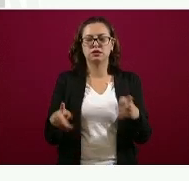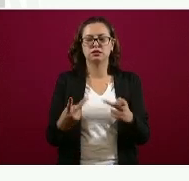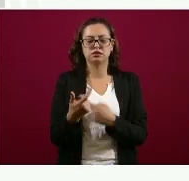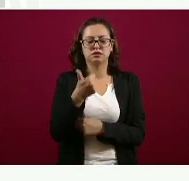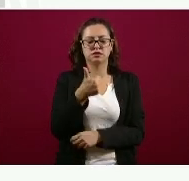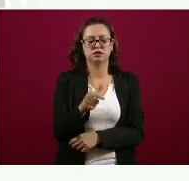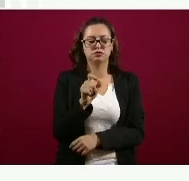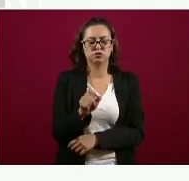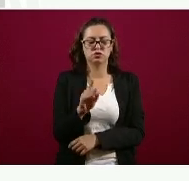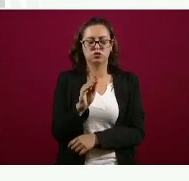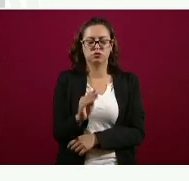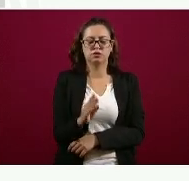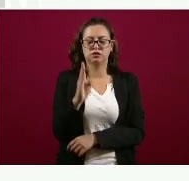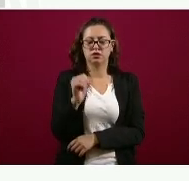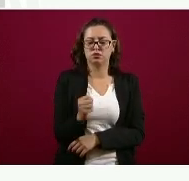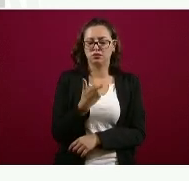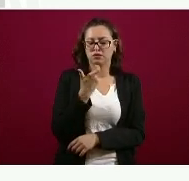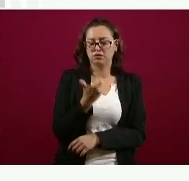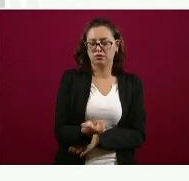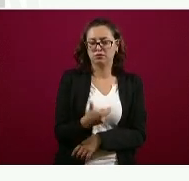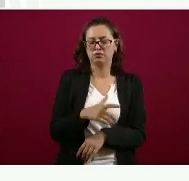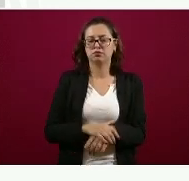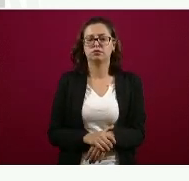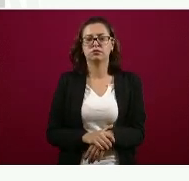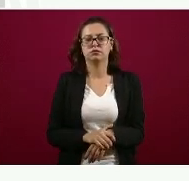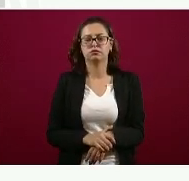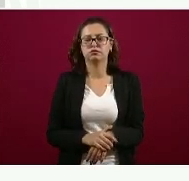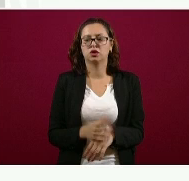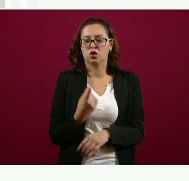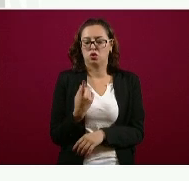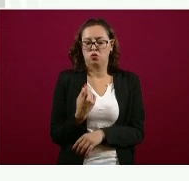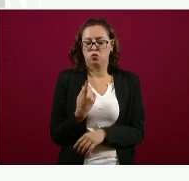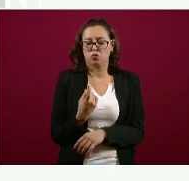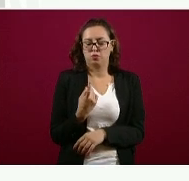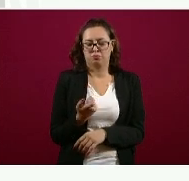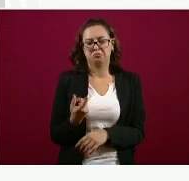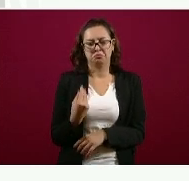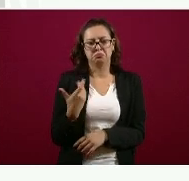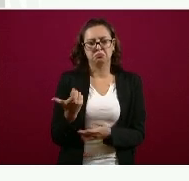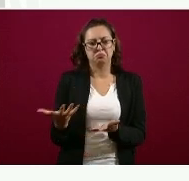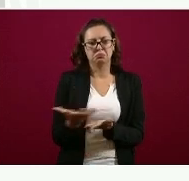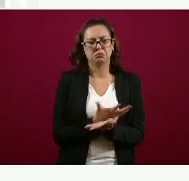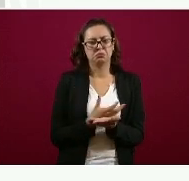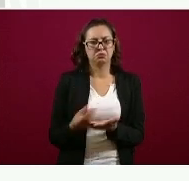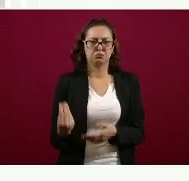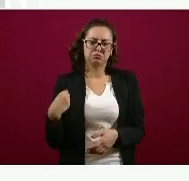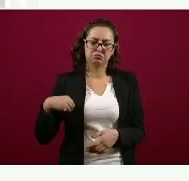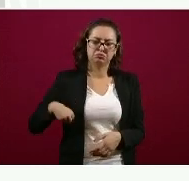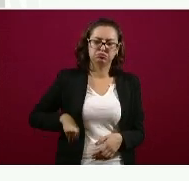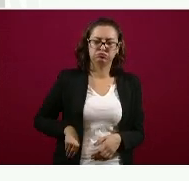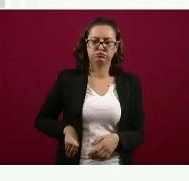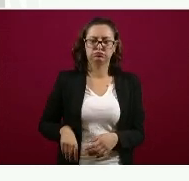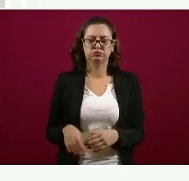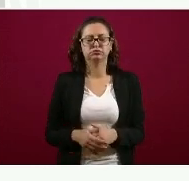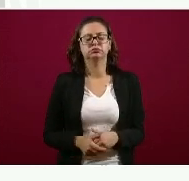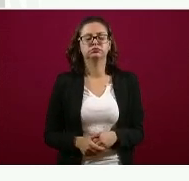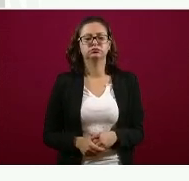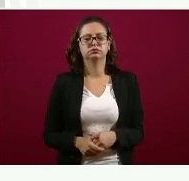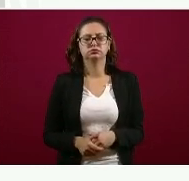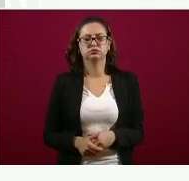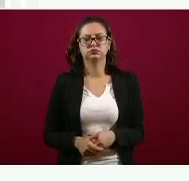6 pesos con 99 centavos por litro y un margen de un peso 95 centavos por litro